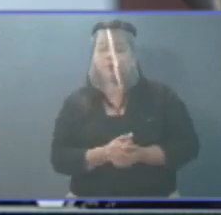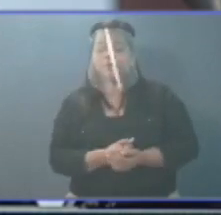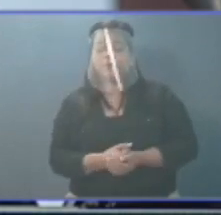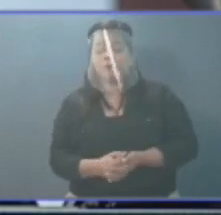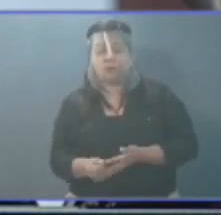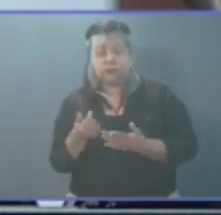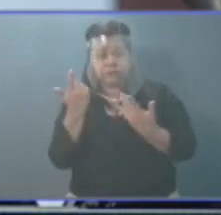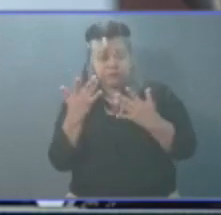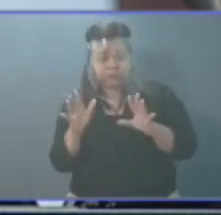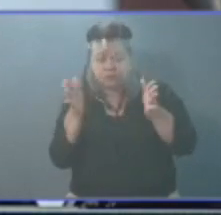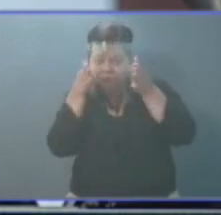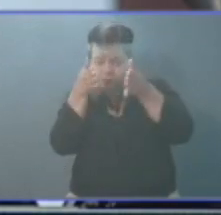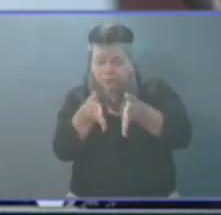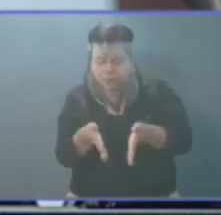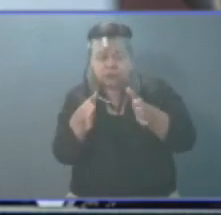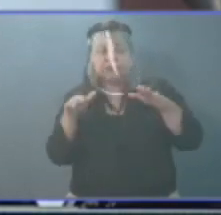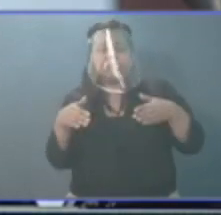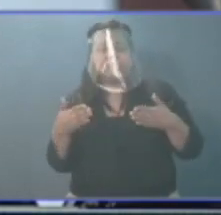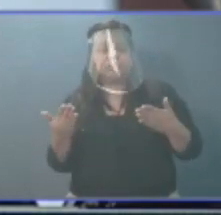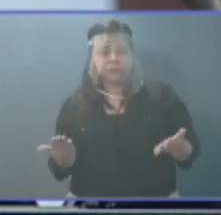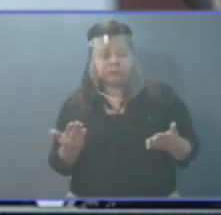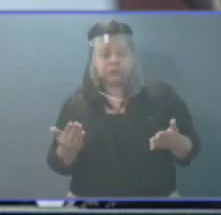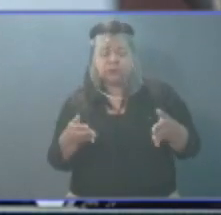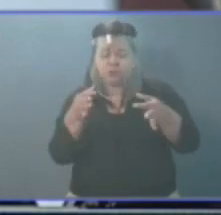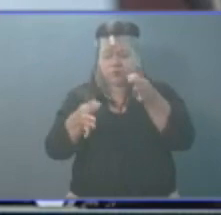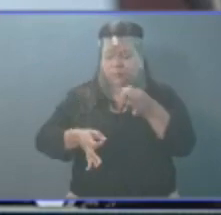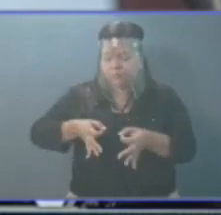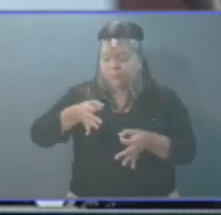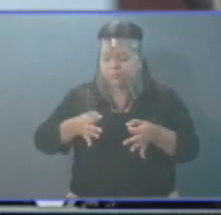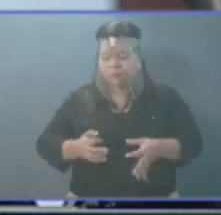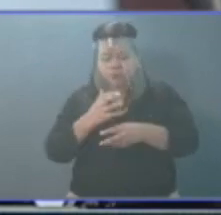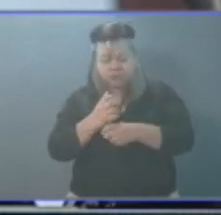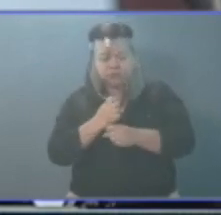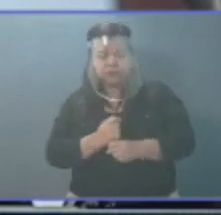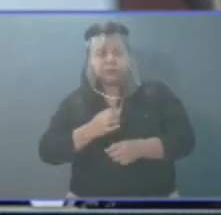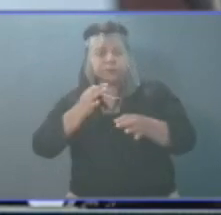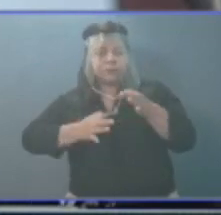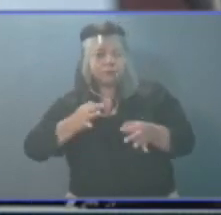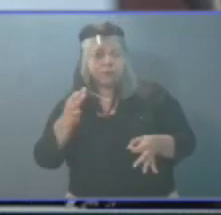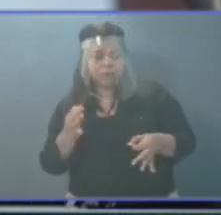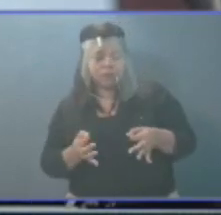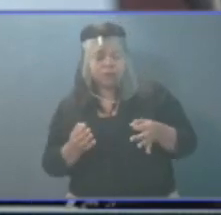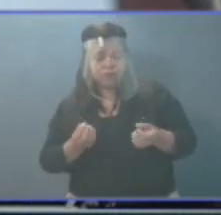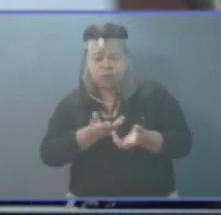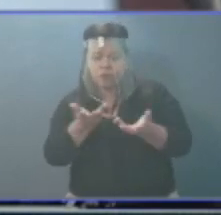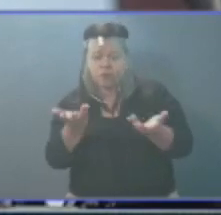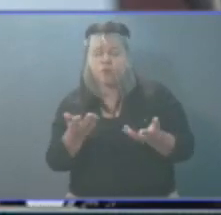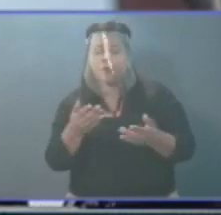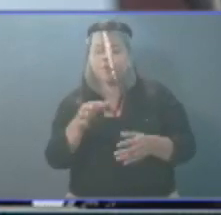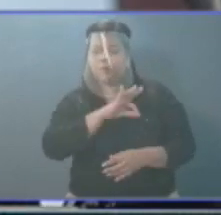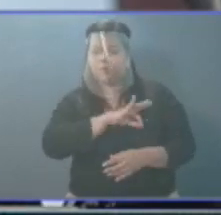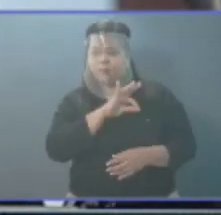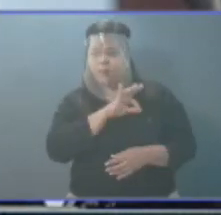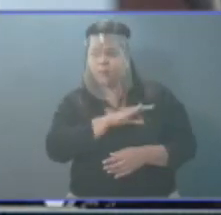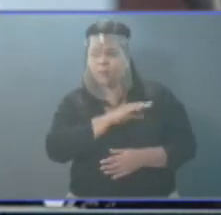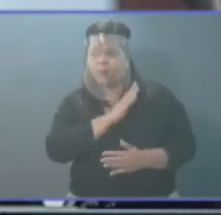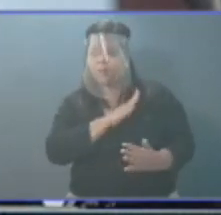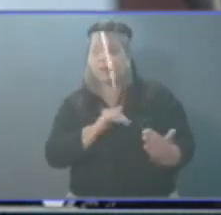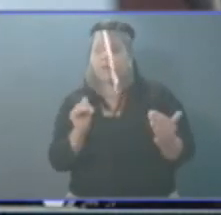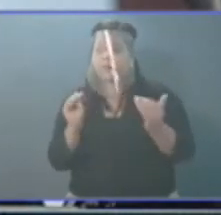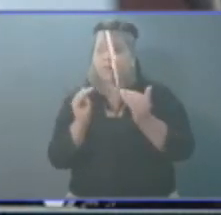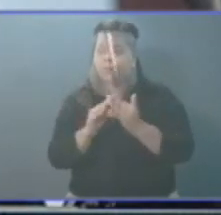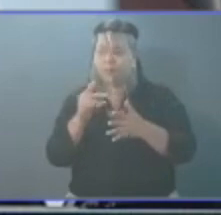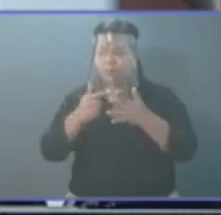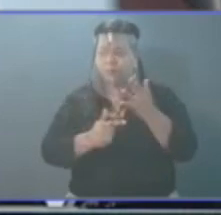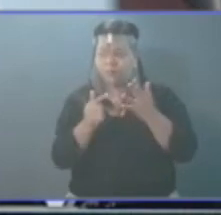está organizado para la consecución de la justicia, de la seguridad jurídica y del bien común. También se hace mención que en la Ley